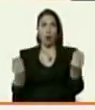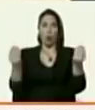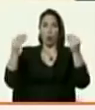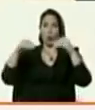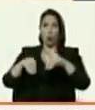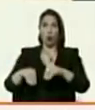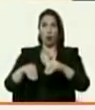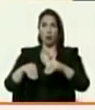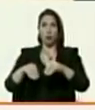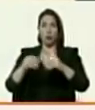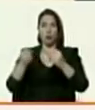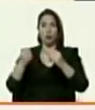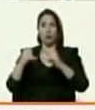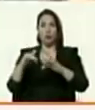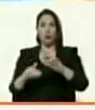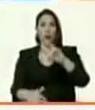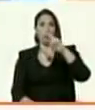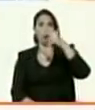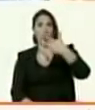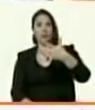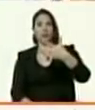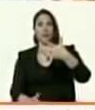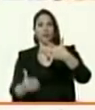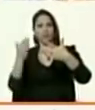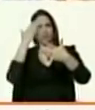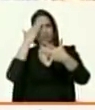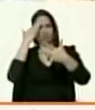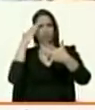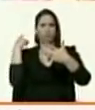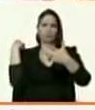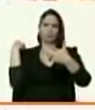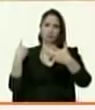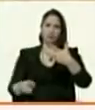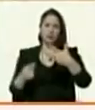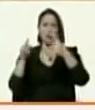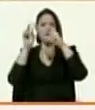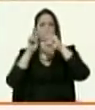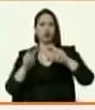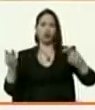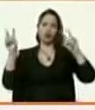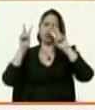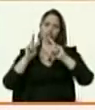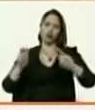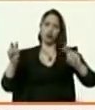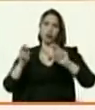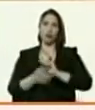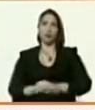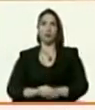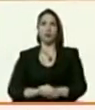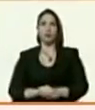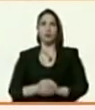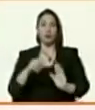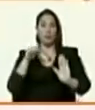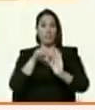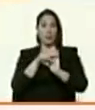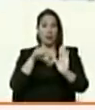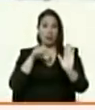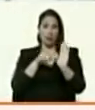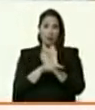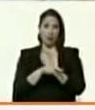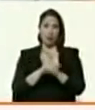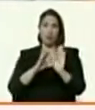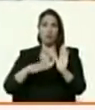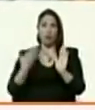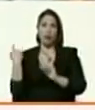número 3, que como sabemos tiene que ver con la revisión de medidas que